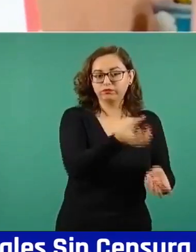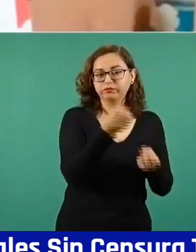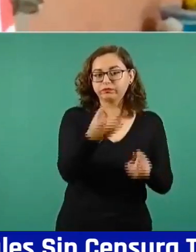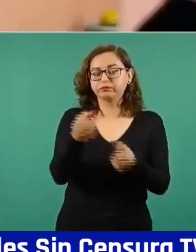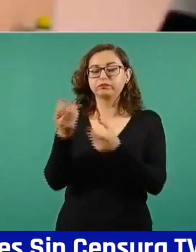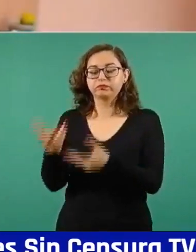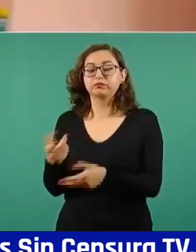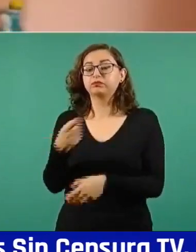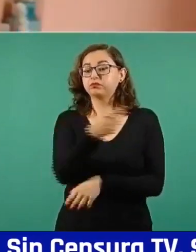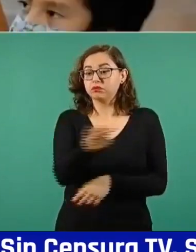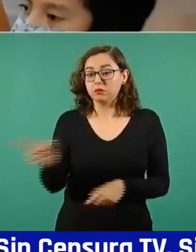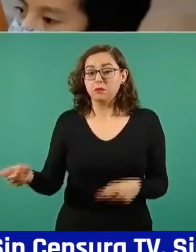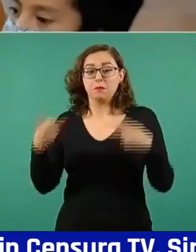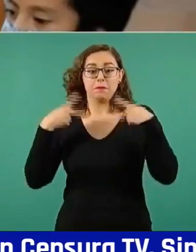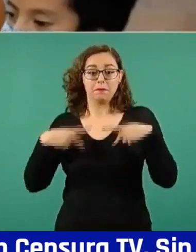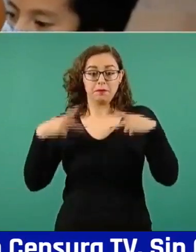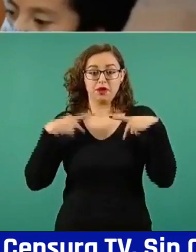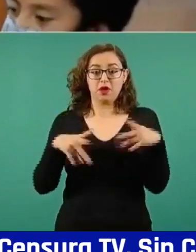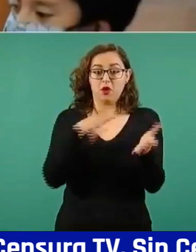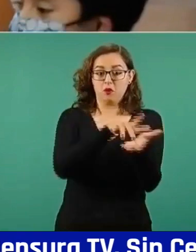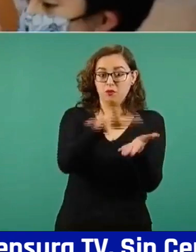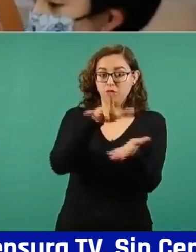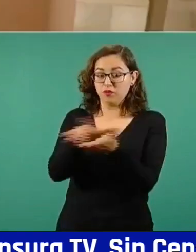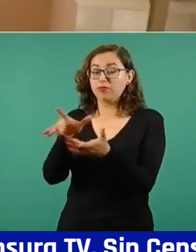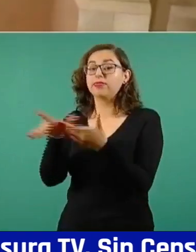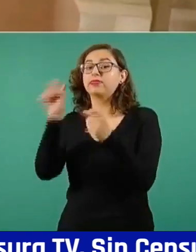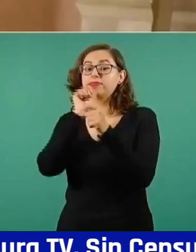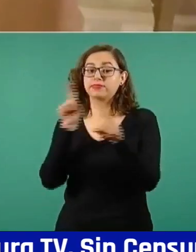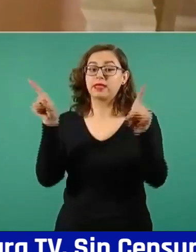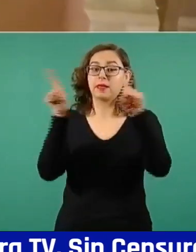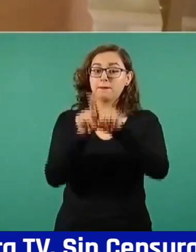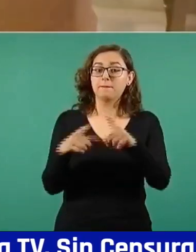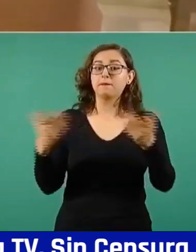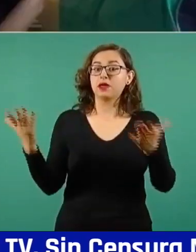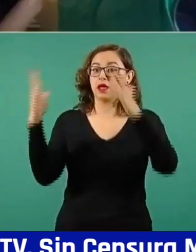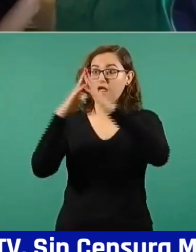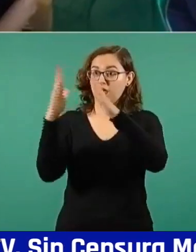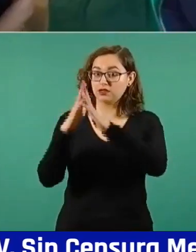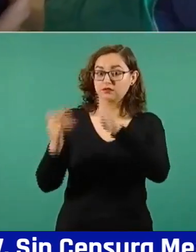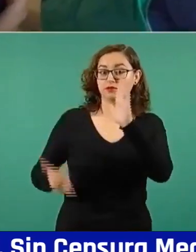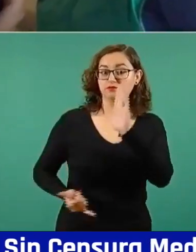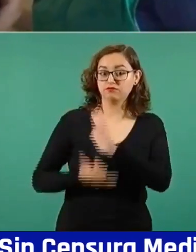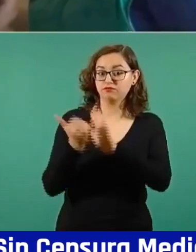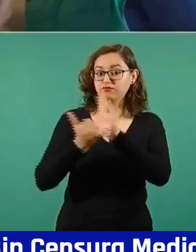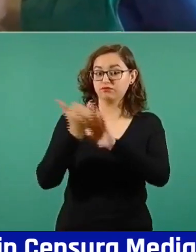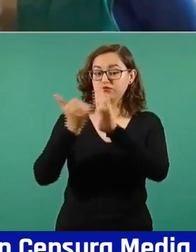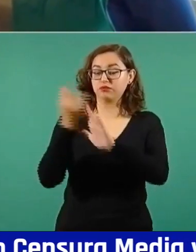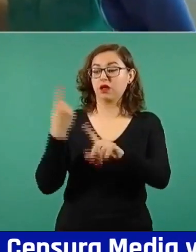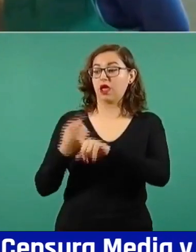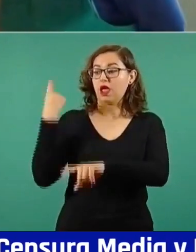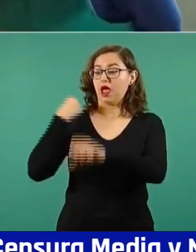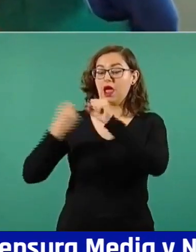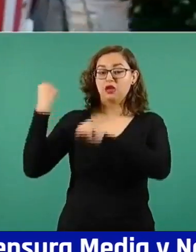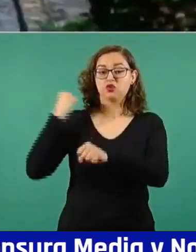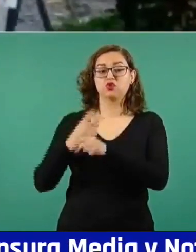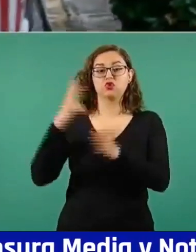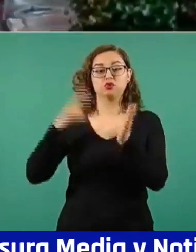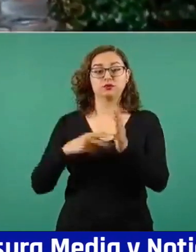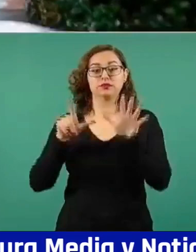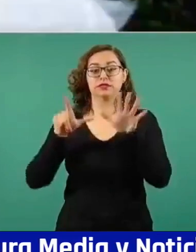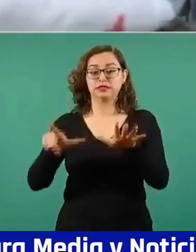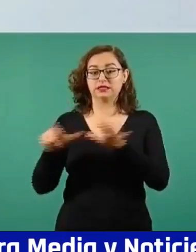las personas que recibieron el apoyo para la reconstrucción parcial o total de viviendas afectadas por el sismo de 2017